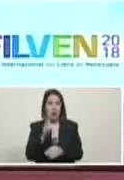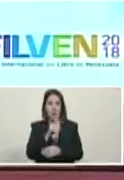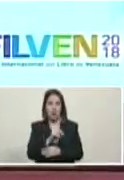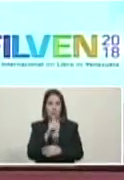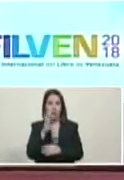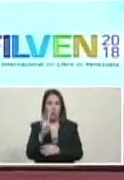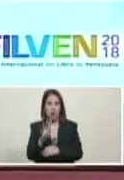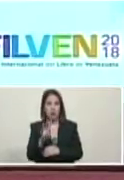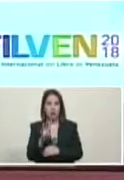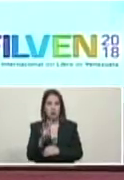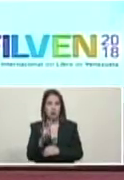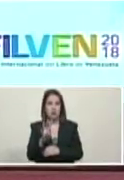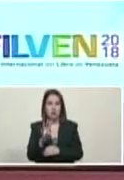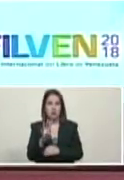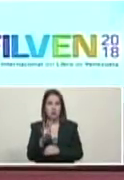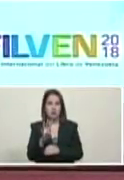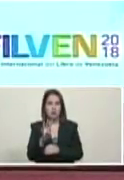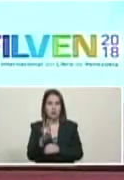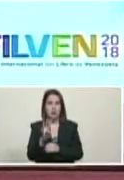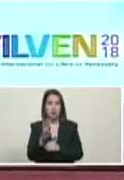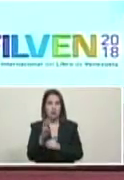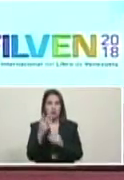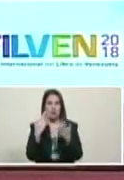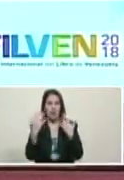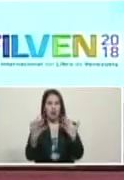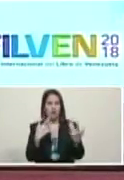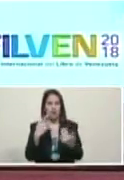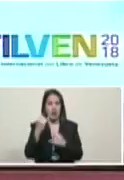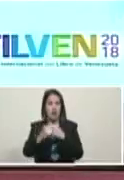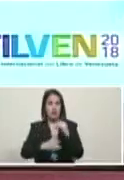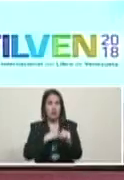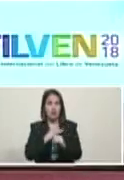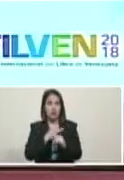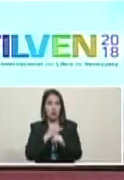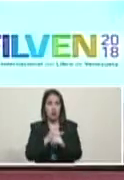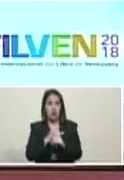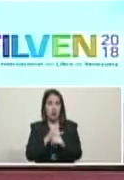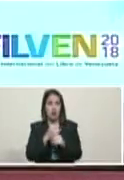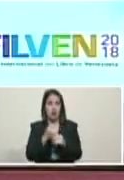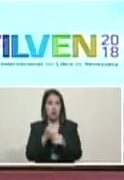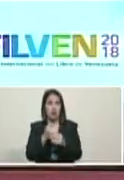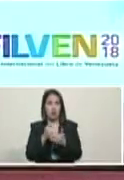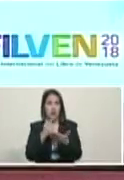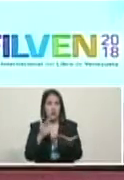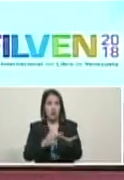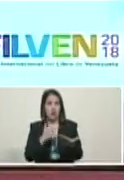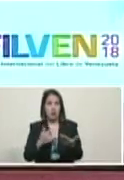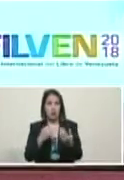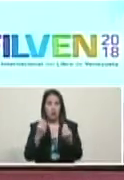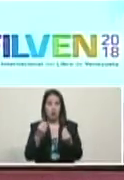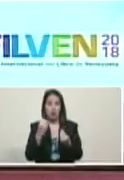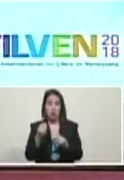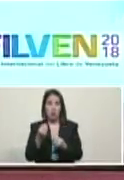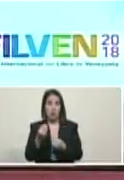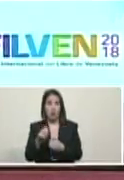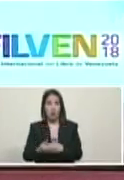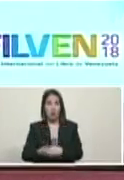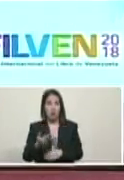14 de la Feria Internacional del Libro a través de radio y televisión. Por su